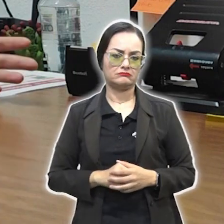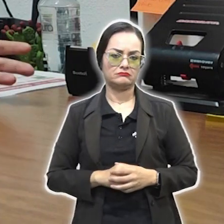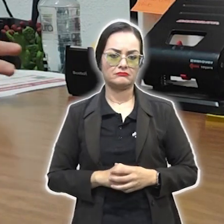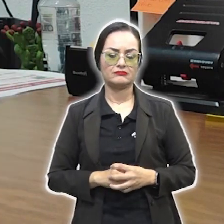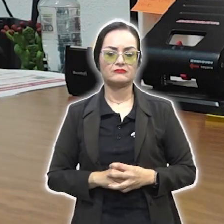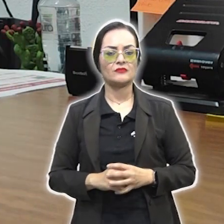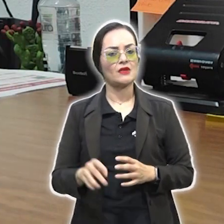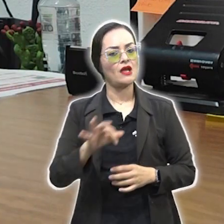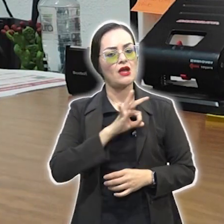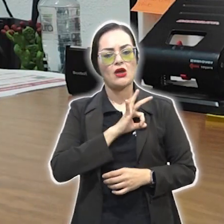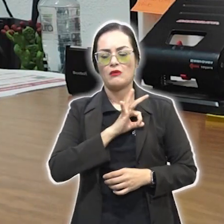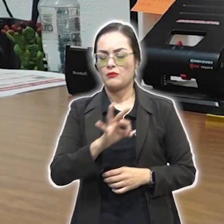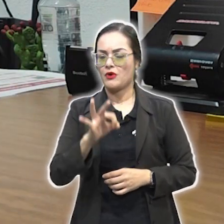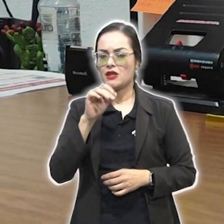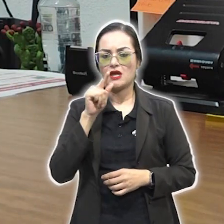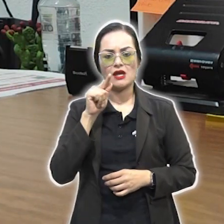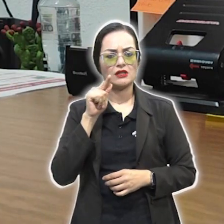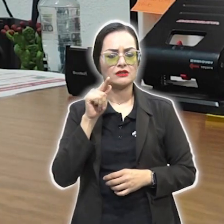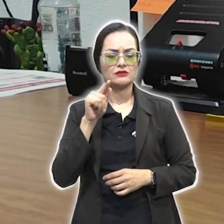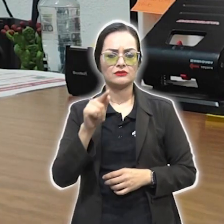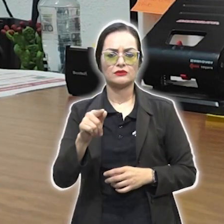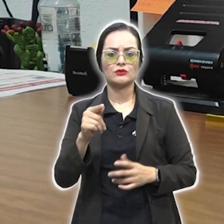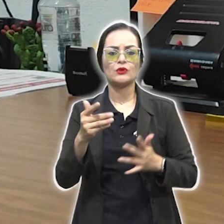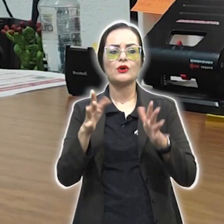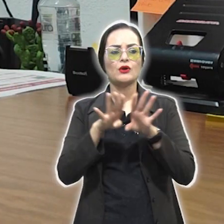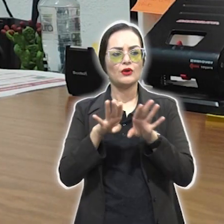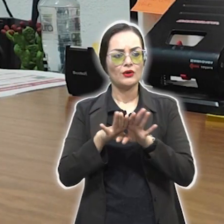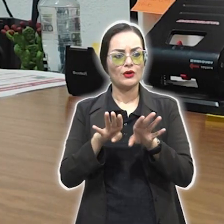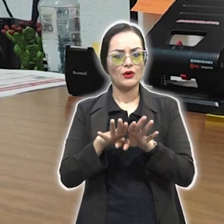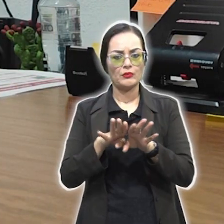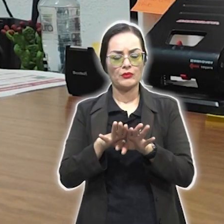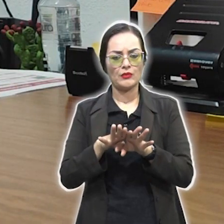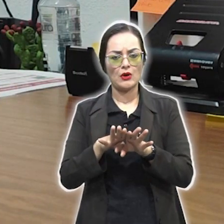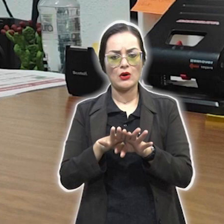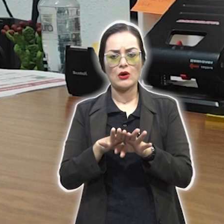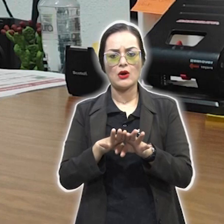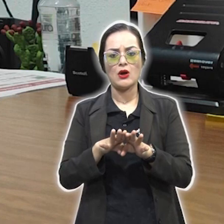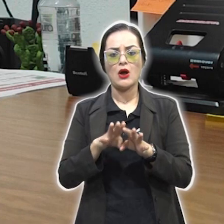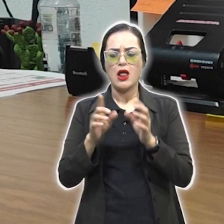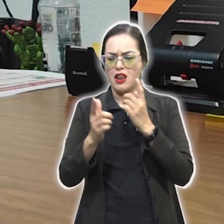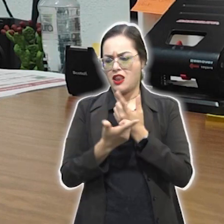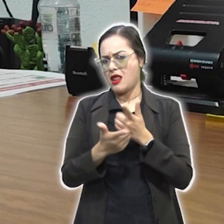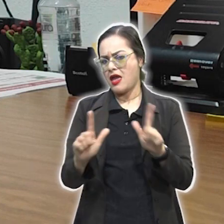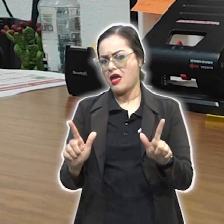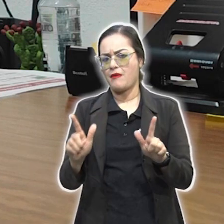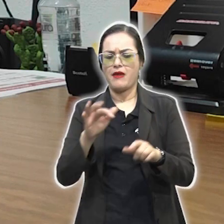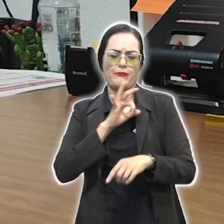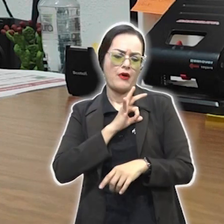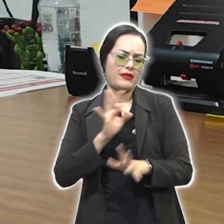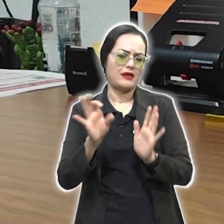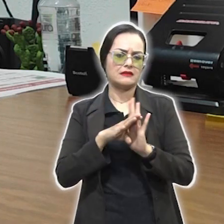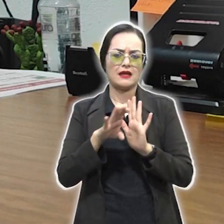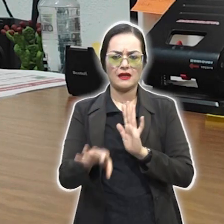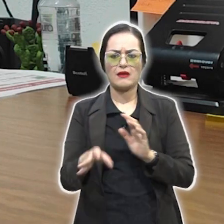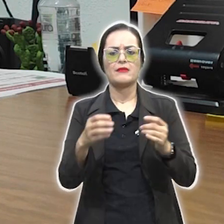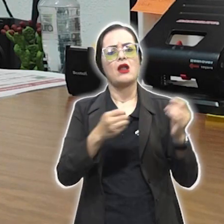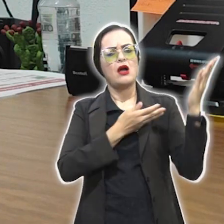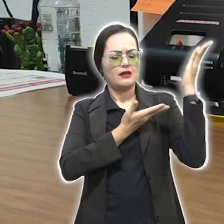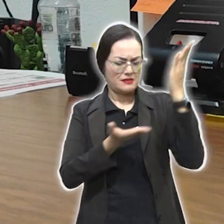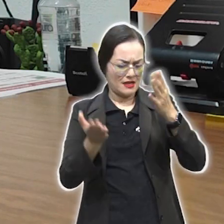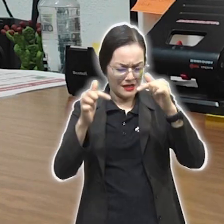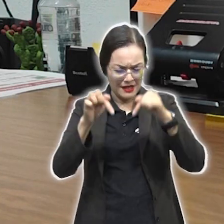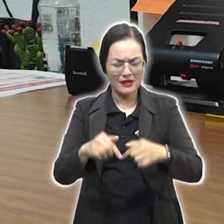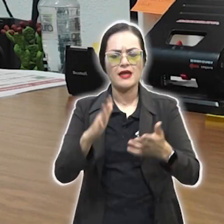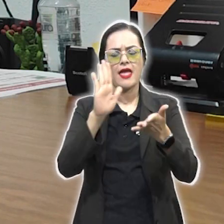en cualquier momento, nada más es la cuestión de disposición y de que quieran continuar con sus estudios. Pueden llegar, dejan